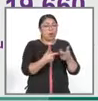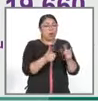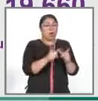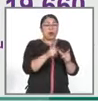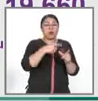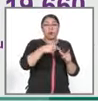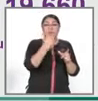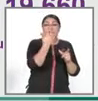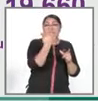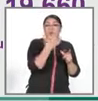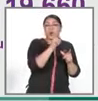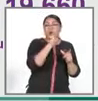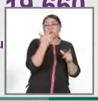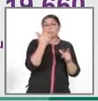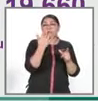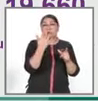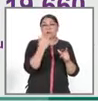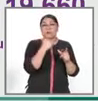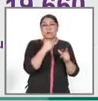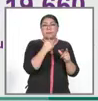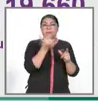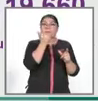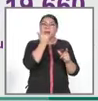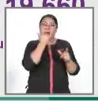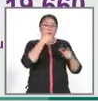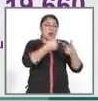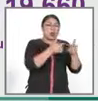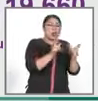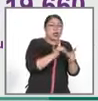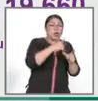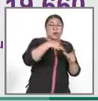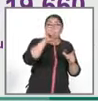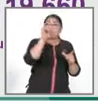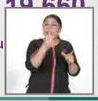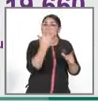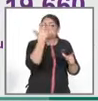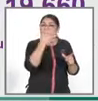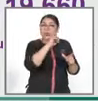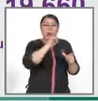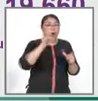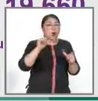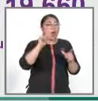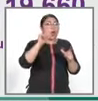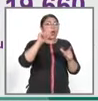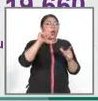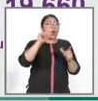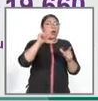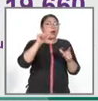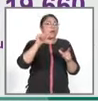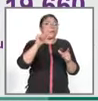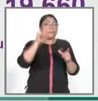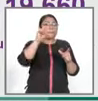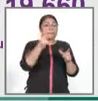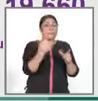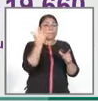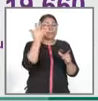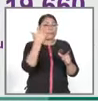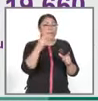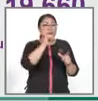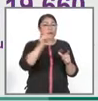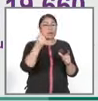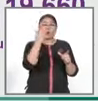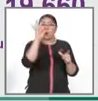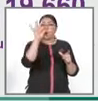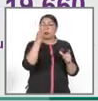a 9 años perdón el de 25 a 44 años con 10962 casos seguido